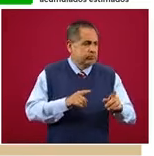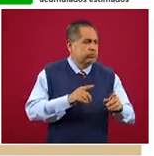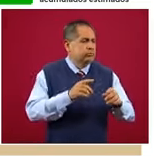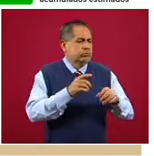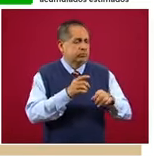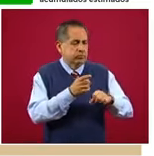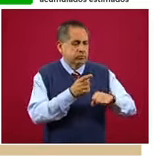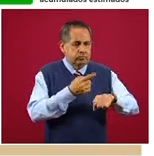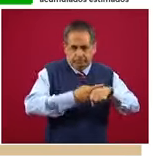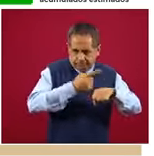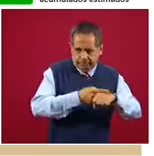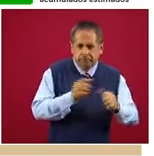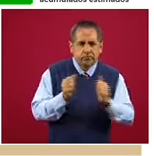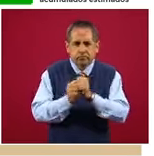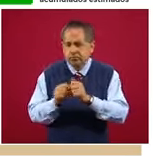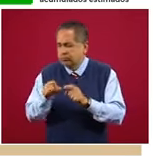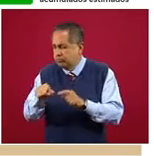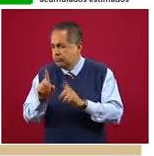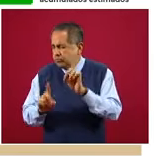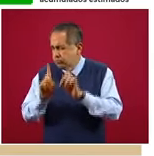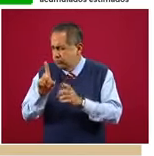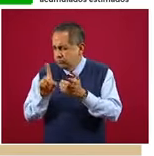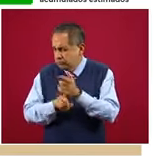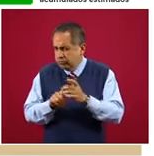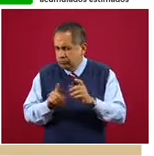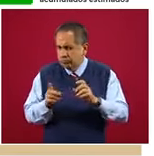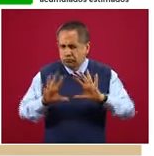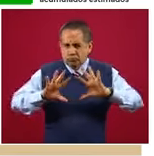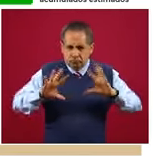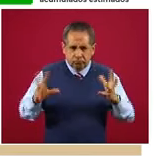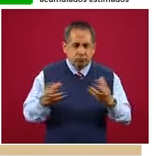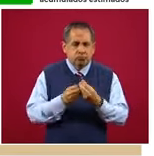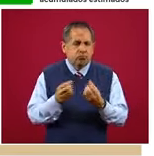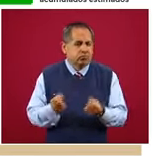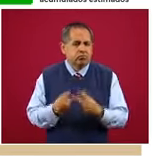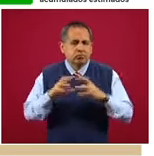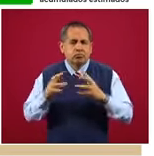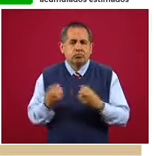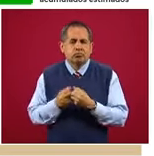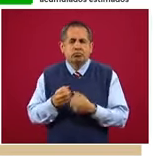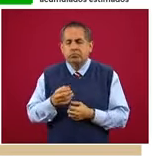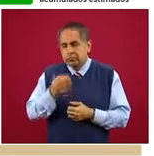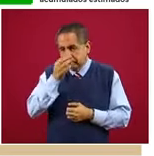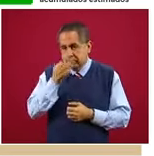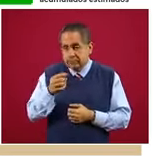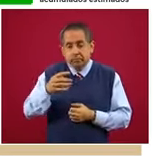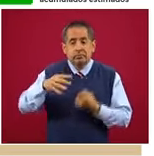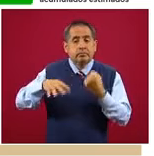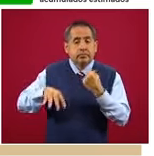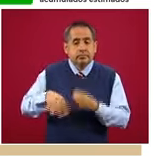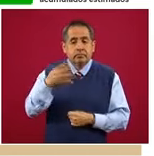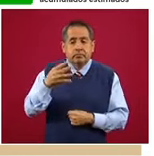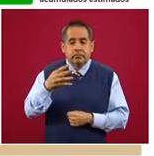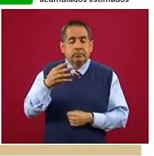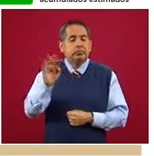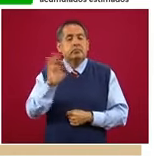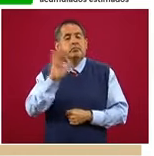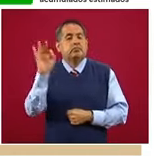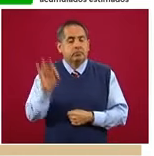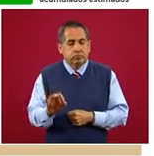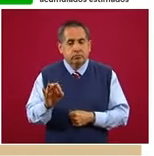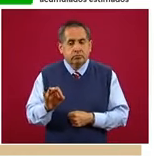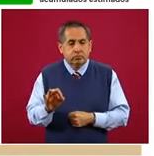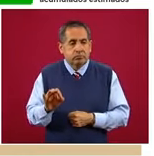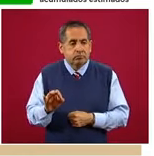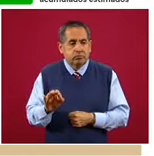aún sospechosos por porcentaje de positividad, realmente son solo el 14%